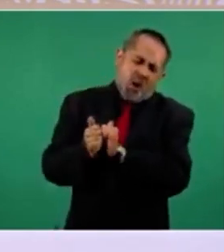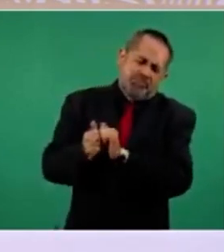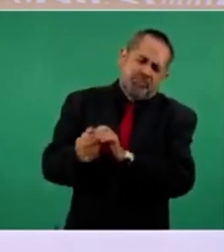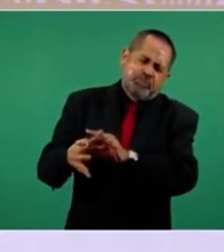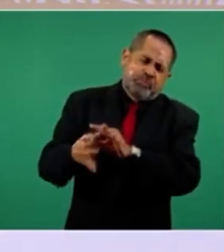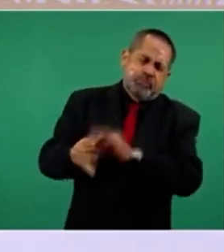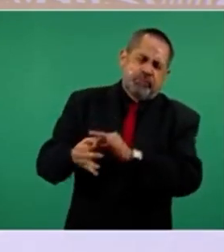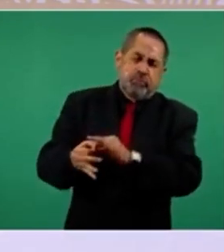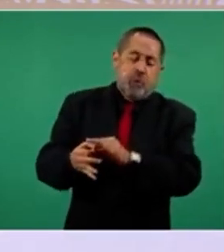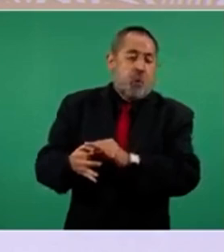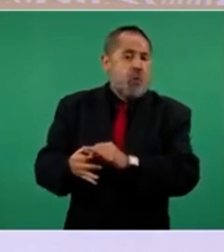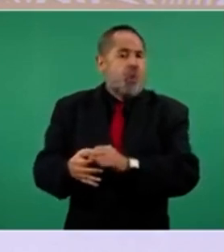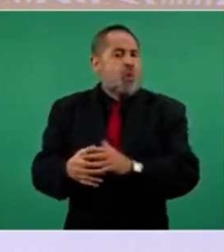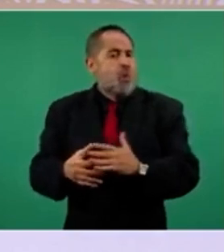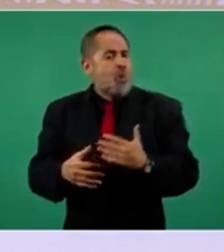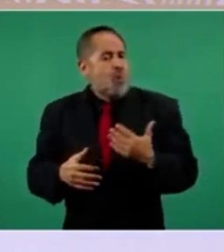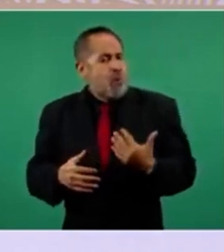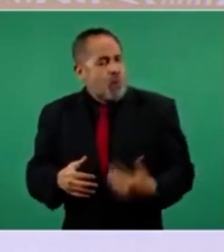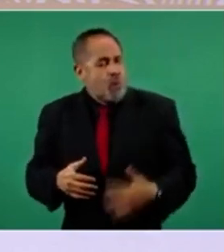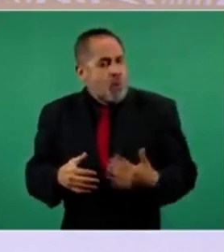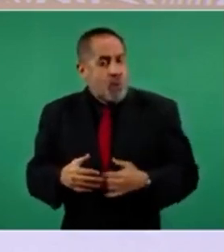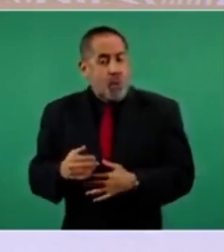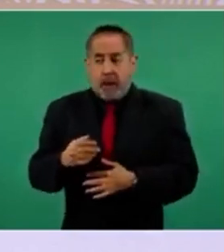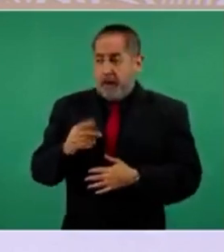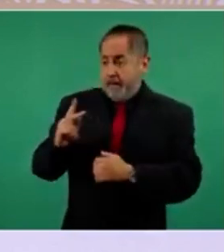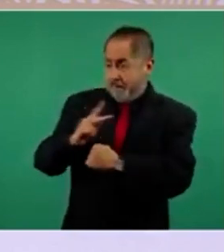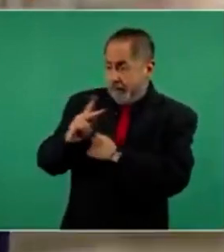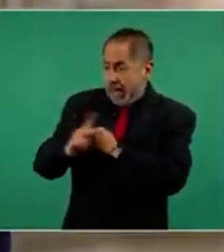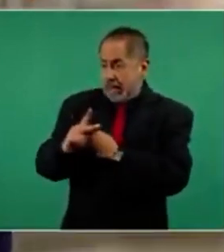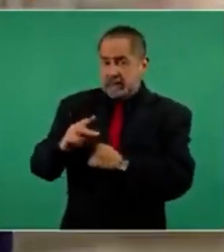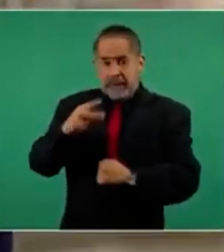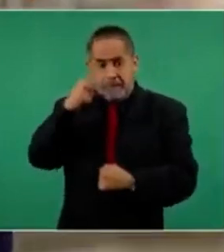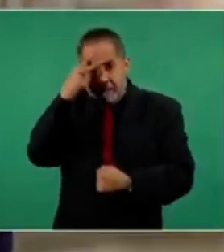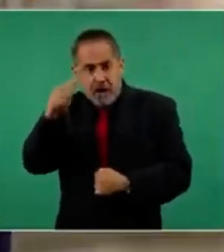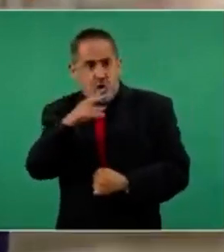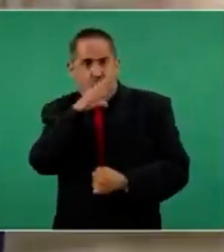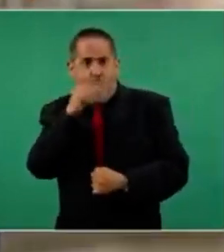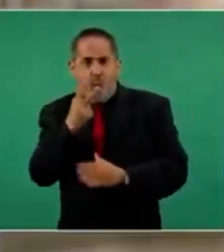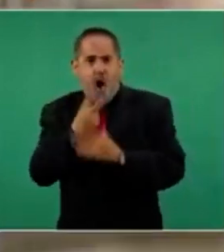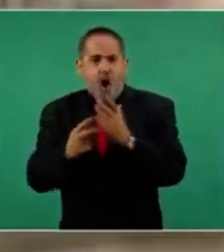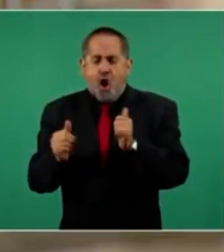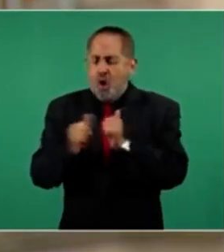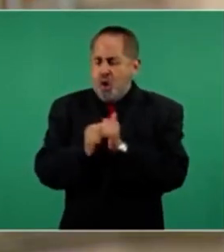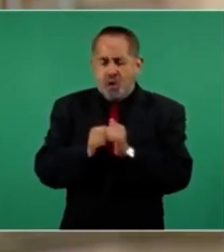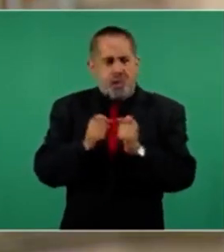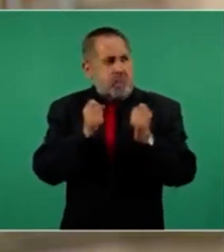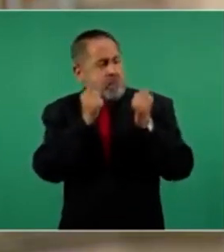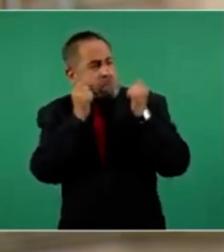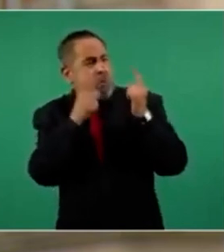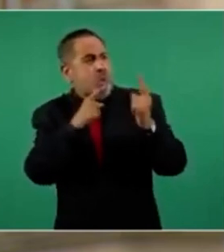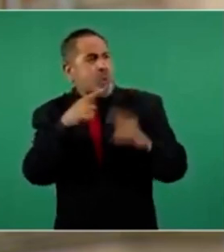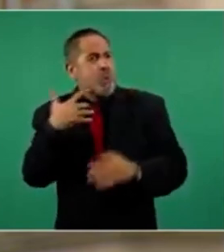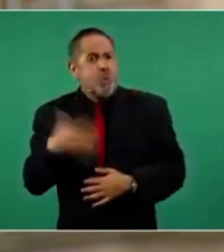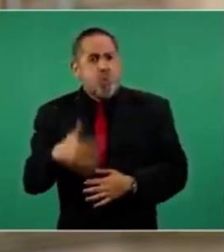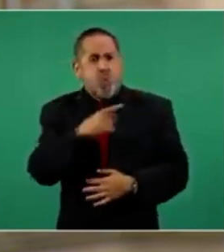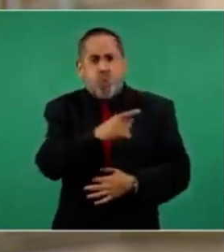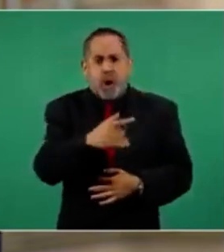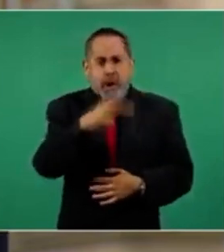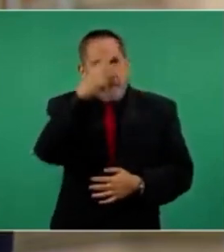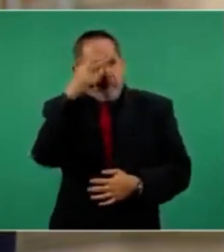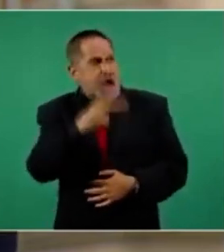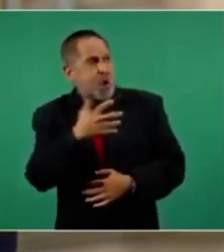afecto que une a nuestras tierras comienza con el deslumbramiento que nos provocan sus huellas profundas y